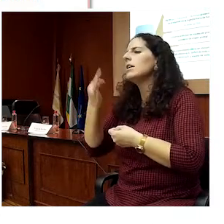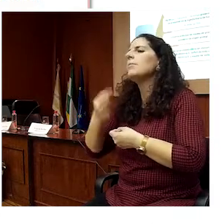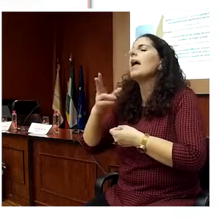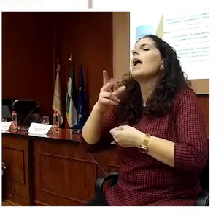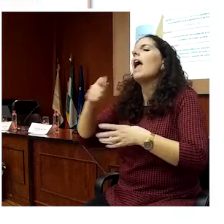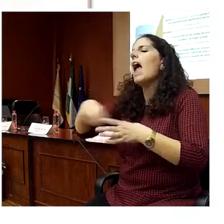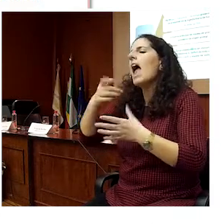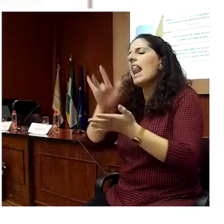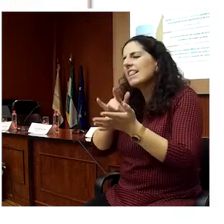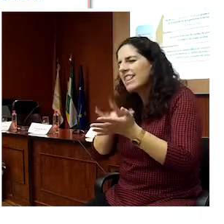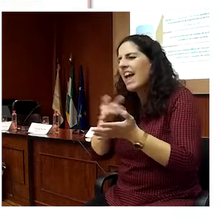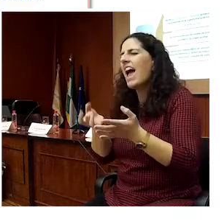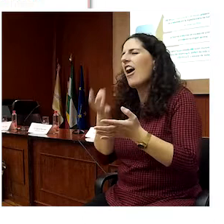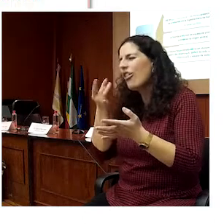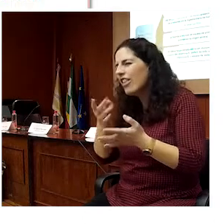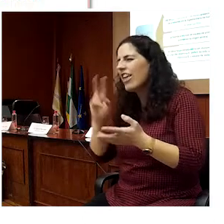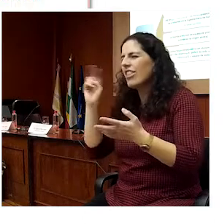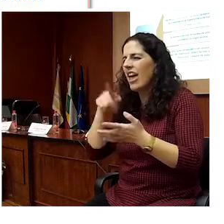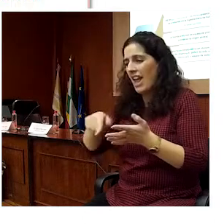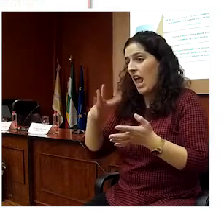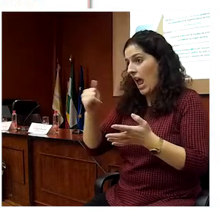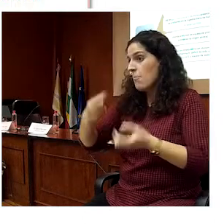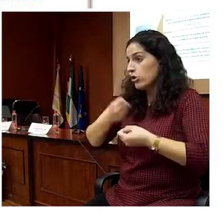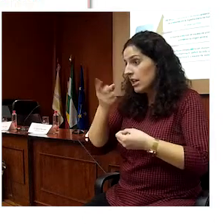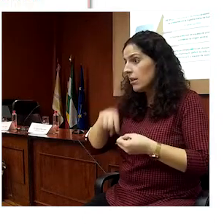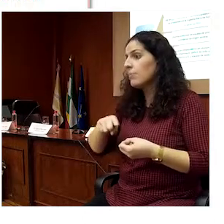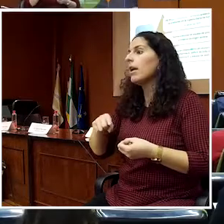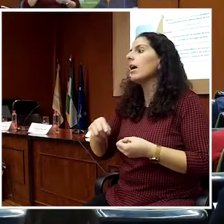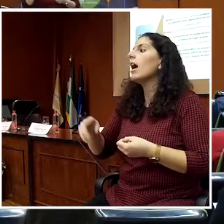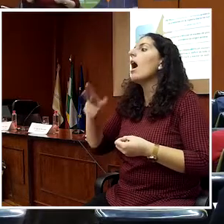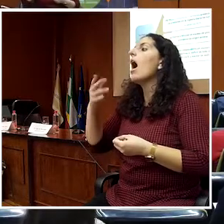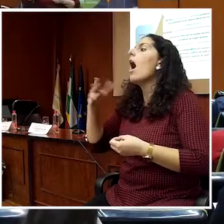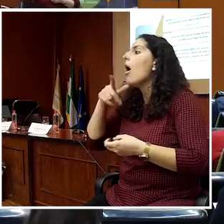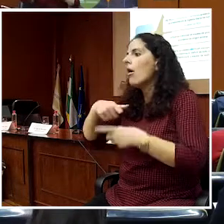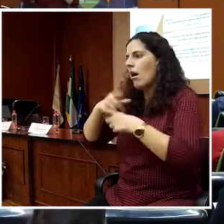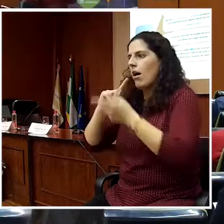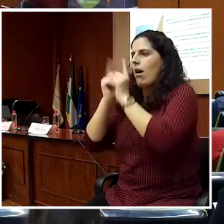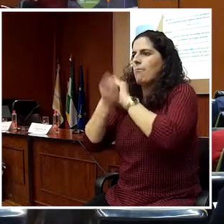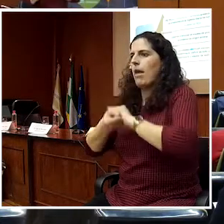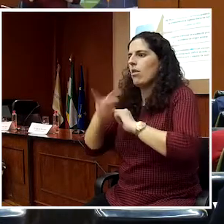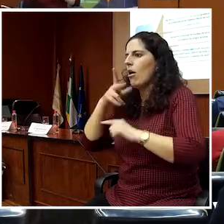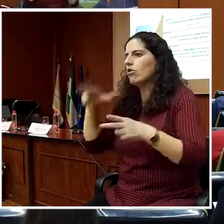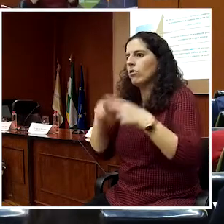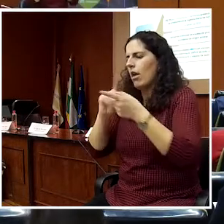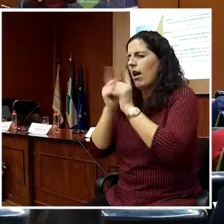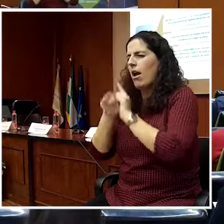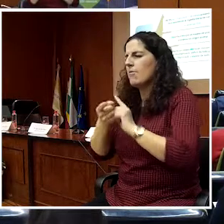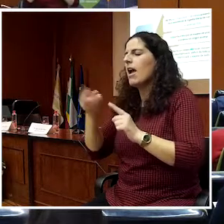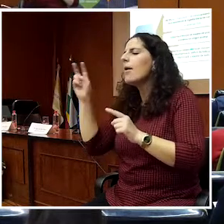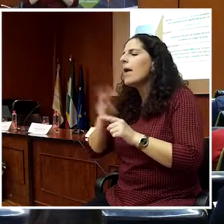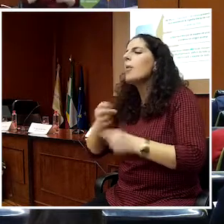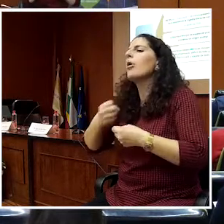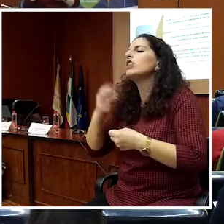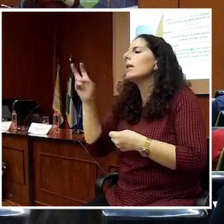legumbres y en pequeñas cantidades de las carnes, de los pescados o de los lácteos. En estos años hemos visto que la